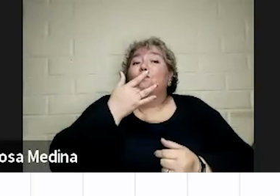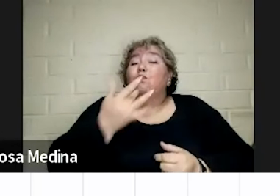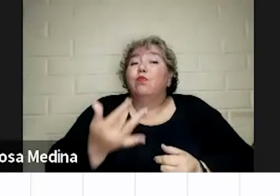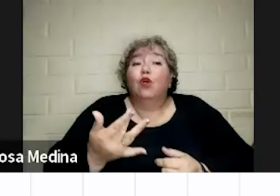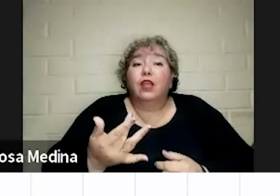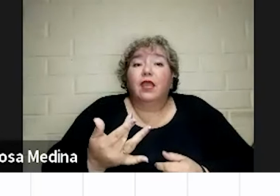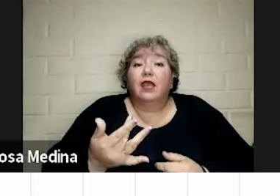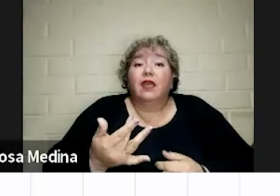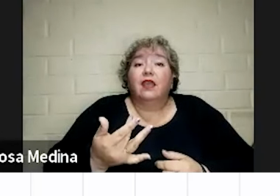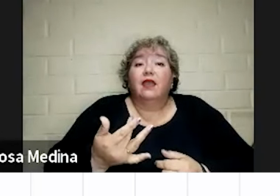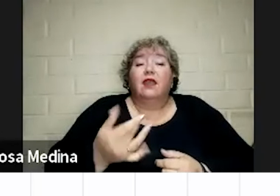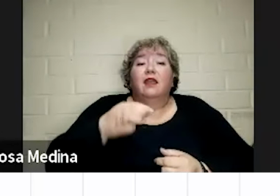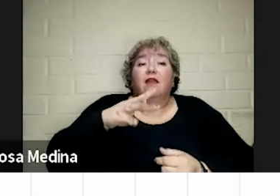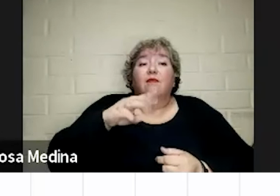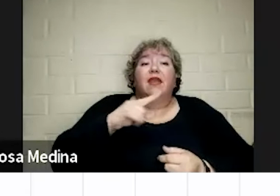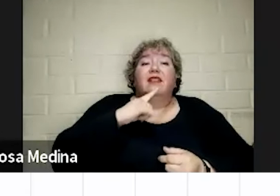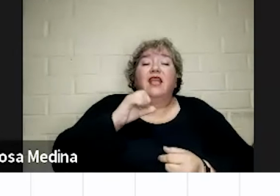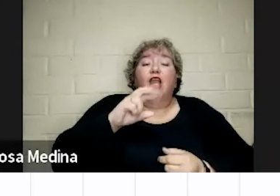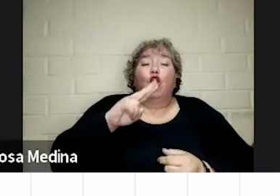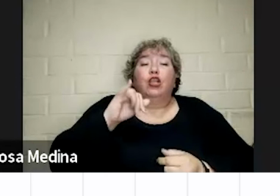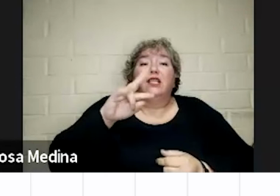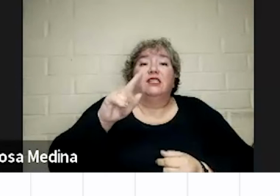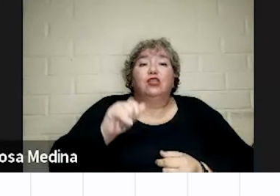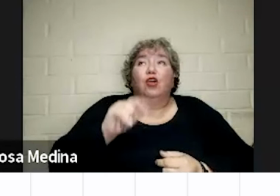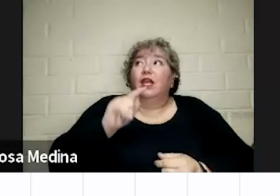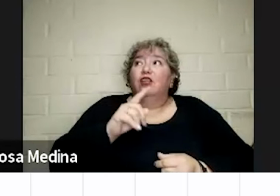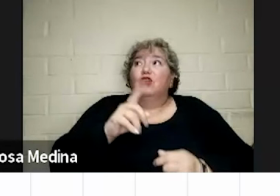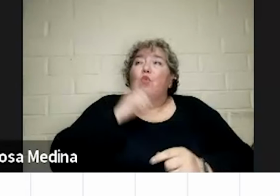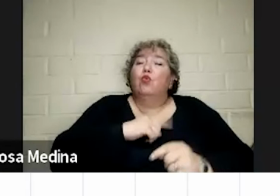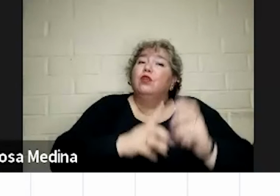qué, metacognición, ¿ya? Entonces al final están desarrollando